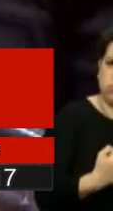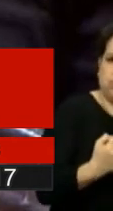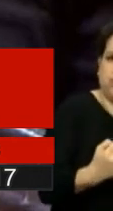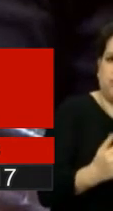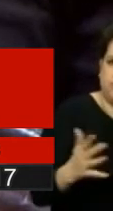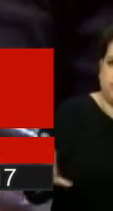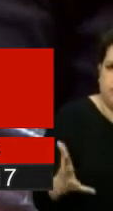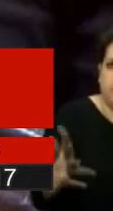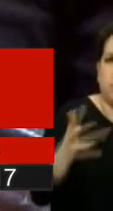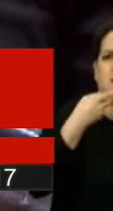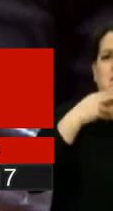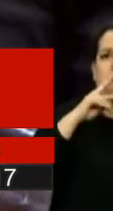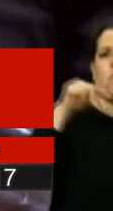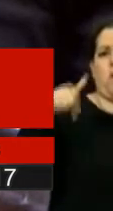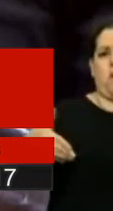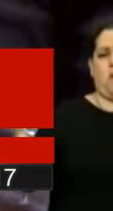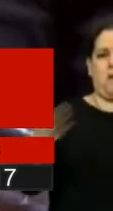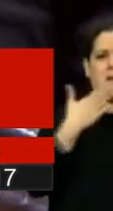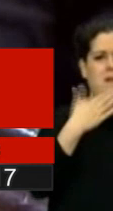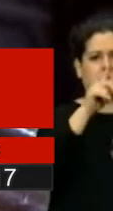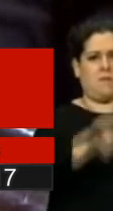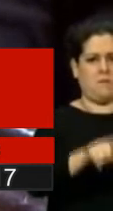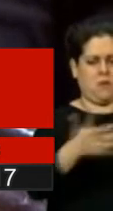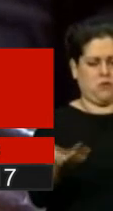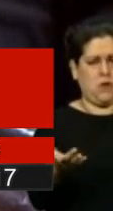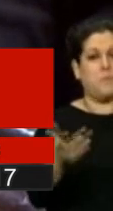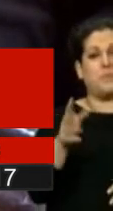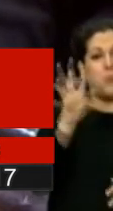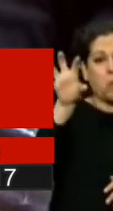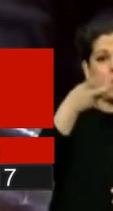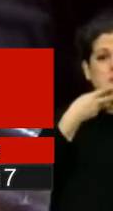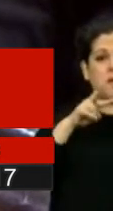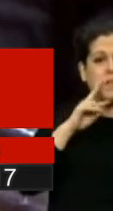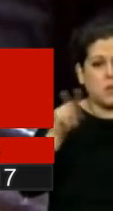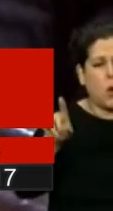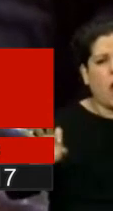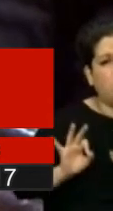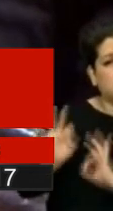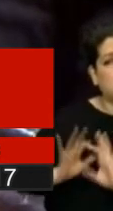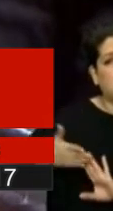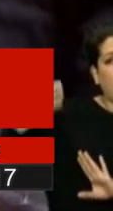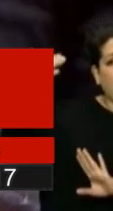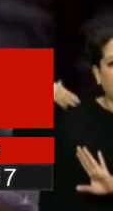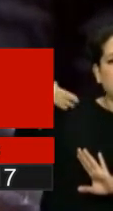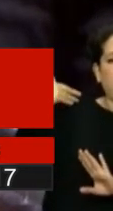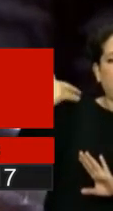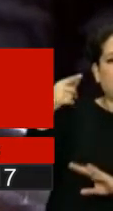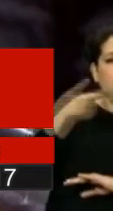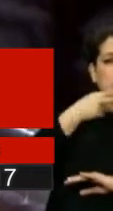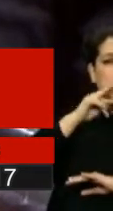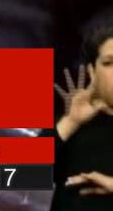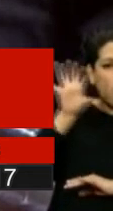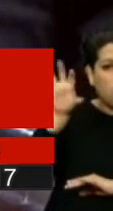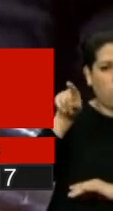Pero creemos que es el paso, porque, bueno, estos antecedentes no le hacen muy bien a la política,